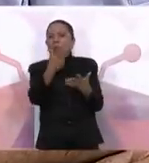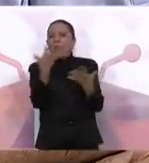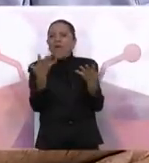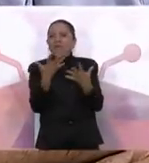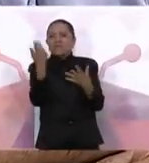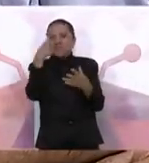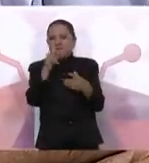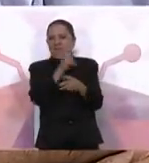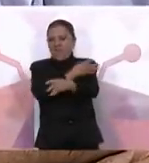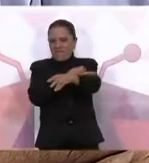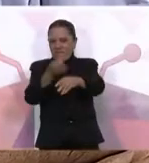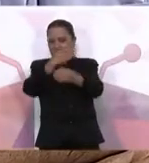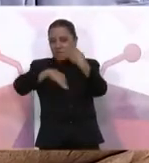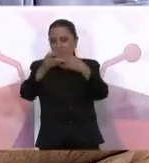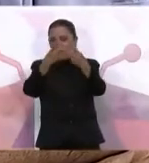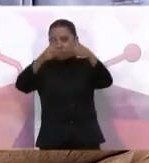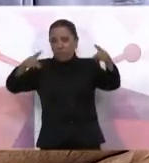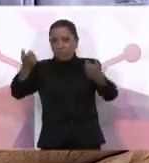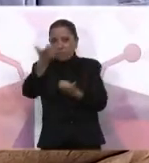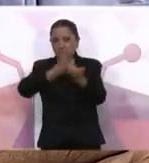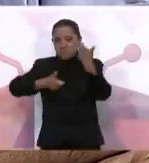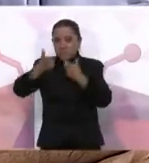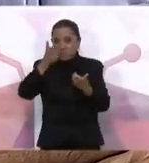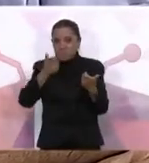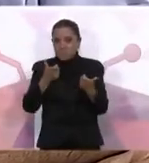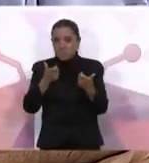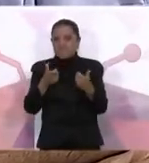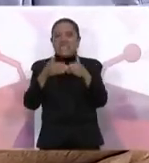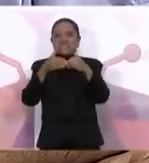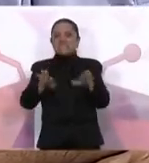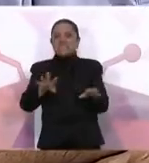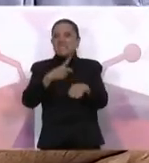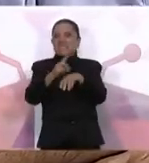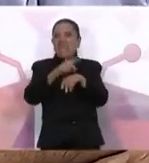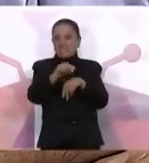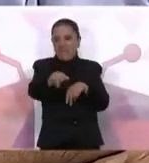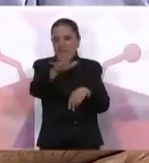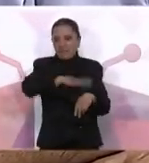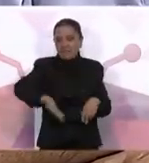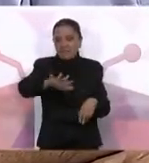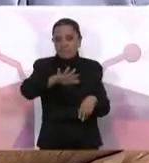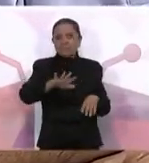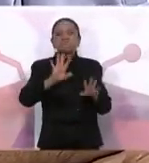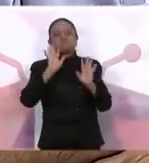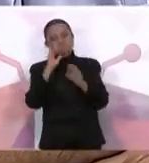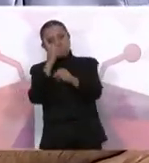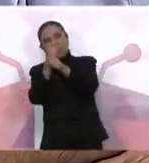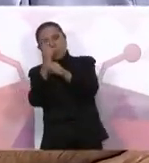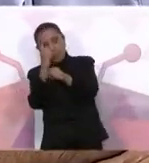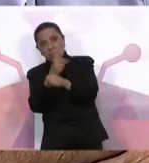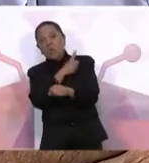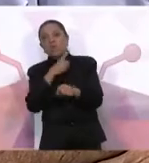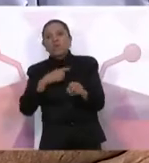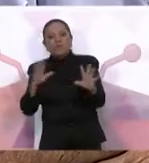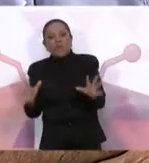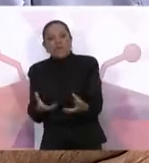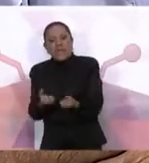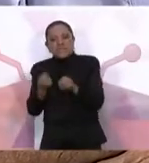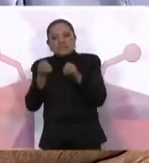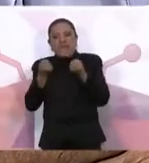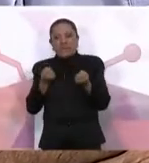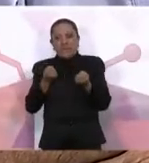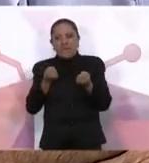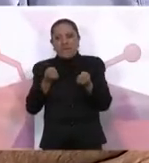morelos primero hay que rescatar las hemos estado trabajando muy fuerte en un tema que tiene que ver con la delimitación